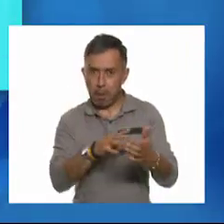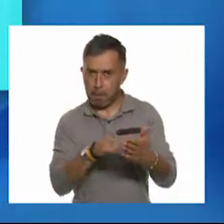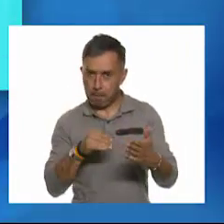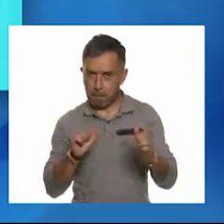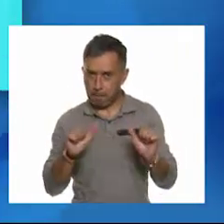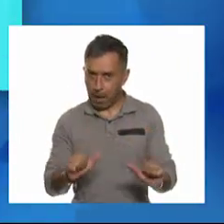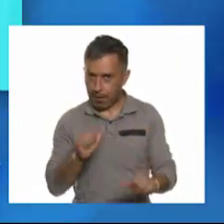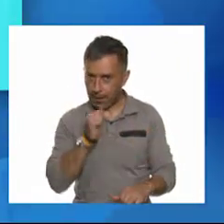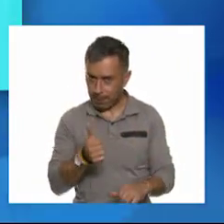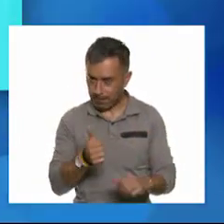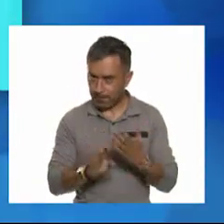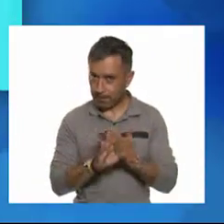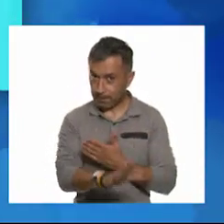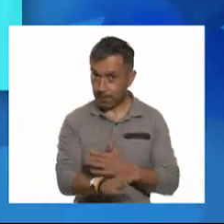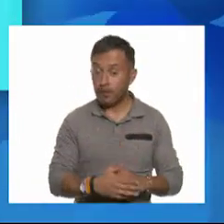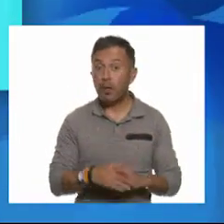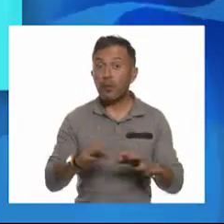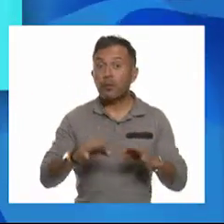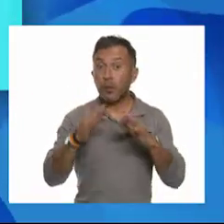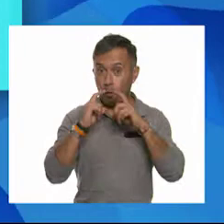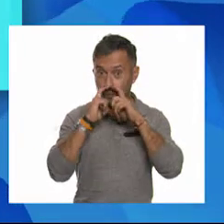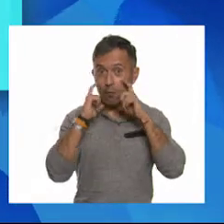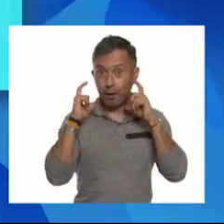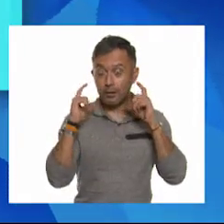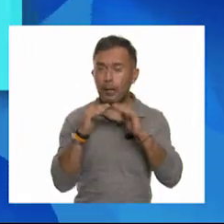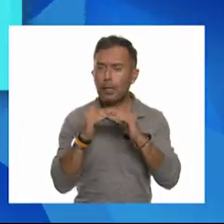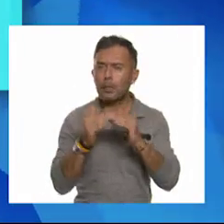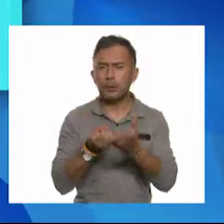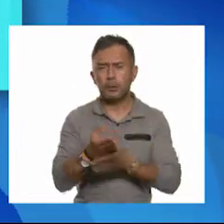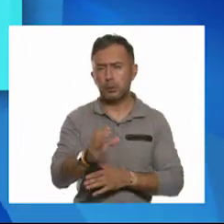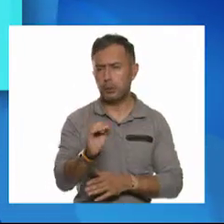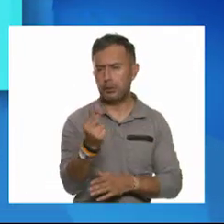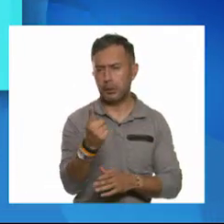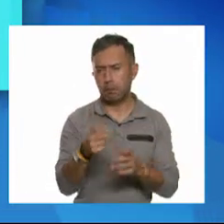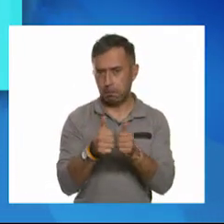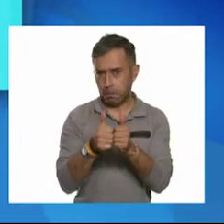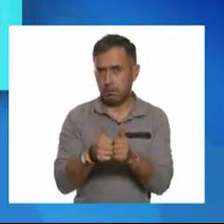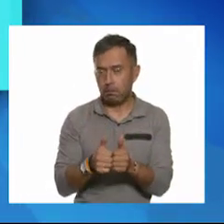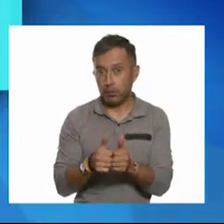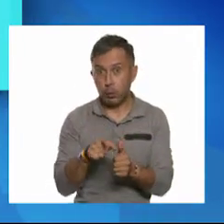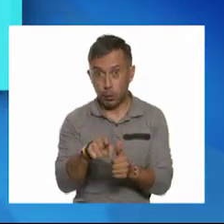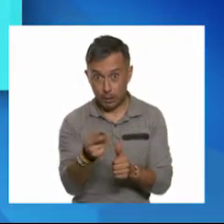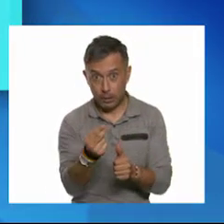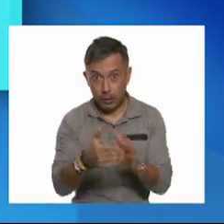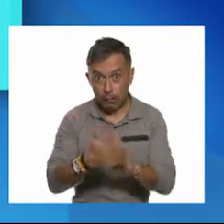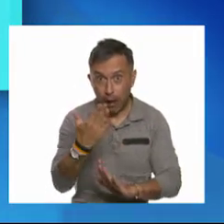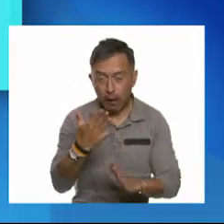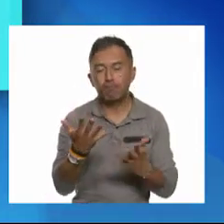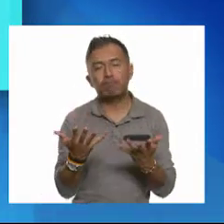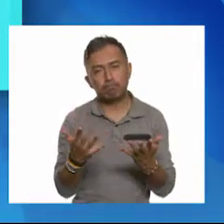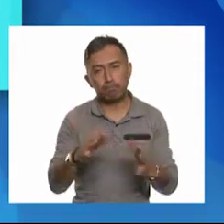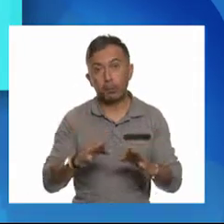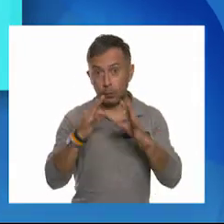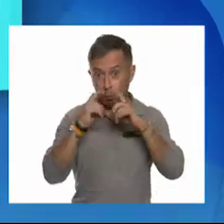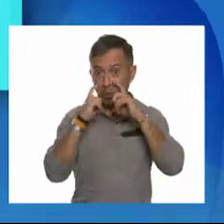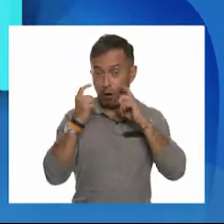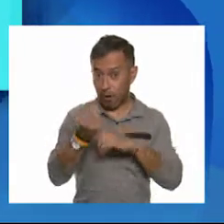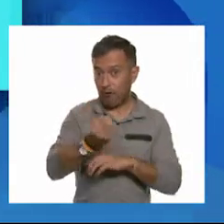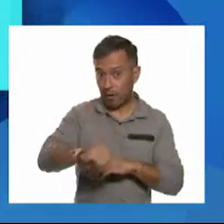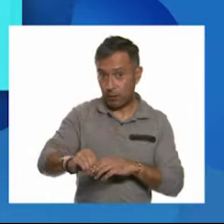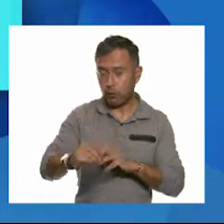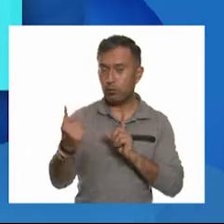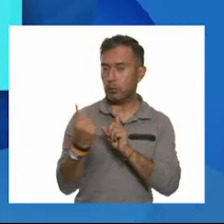Utiliza cubrebocas. No salgas de casa. Si tienes que hacerlo, recuerda que es obligatorio utilizarlo. Mantén una distancia mínima de